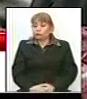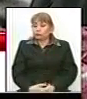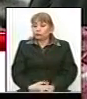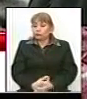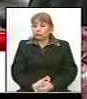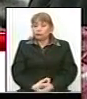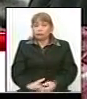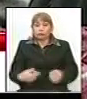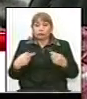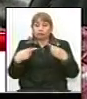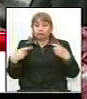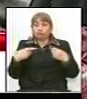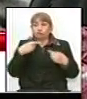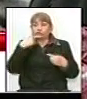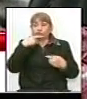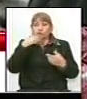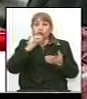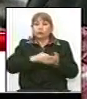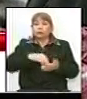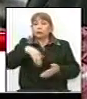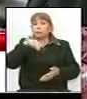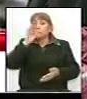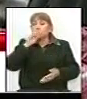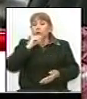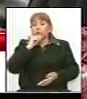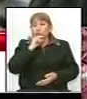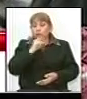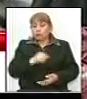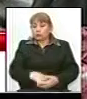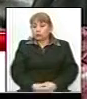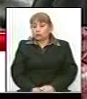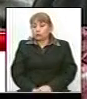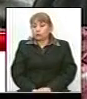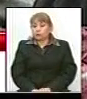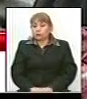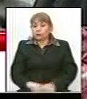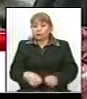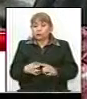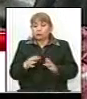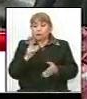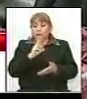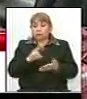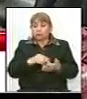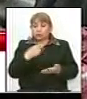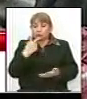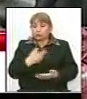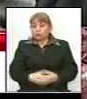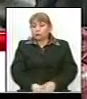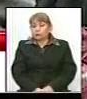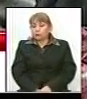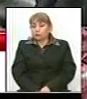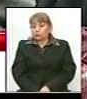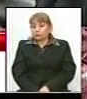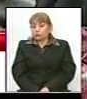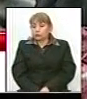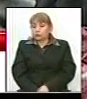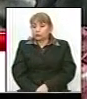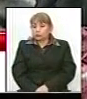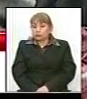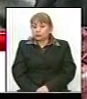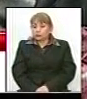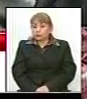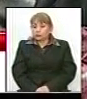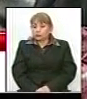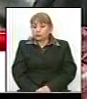contra de las mujeres, ¿no? O sea, hay más mujeres adultas mayores en zona rural que no saben leer ni escribir. Lo siguiente, por favor.